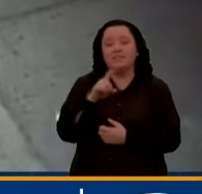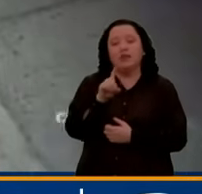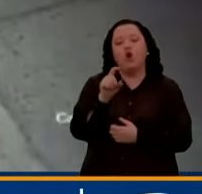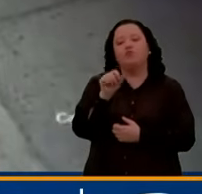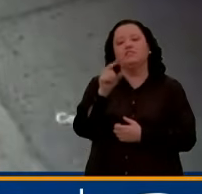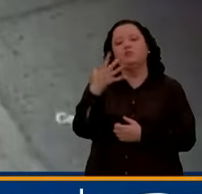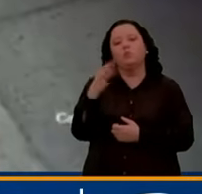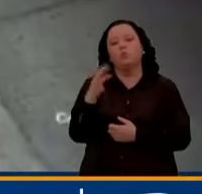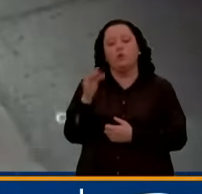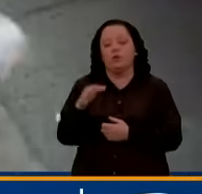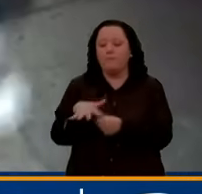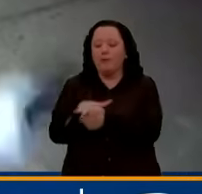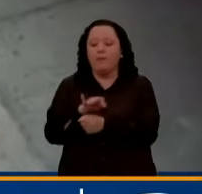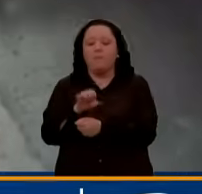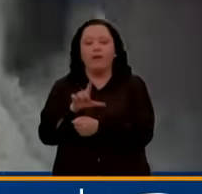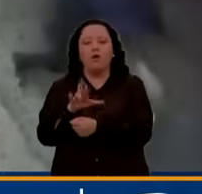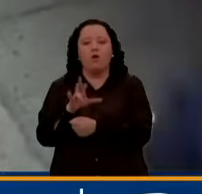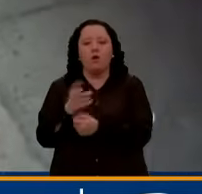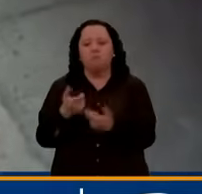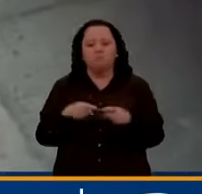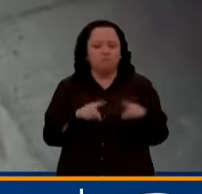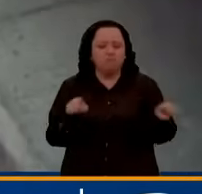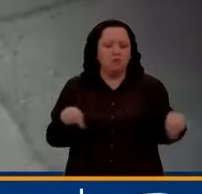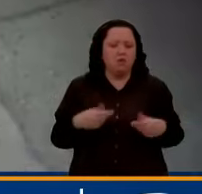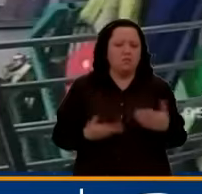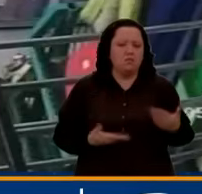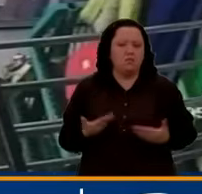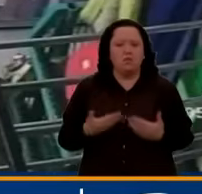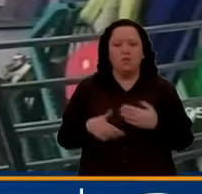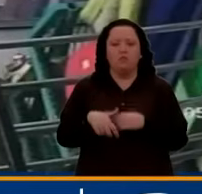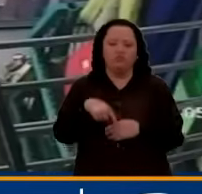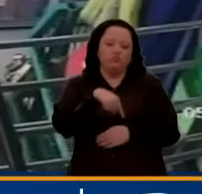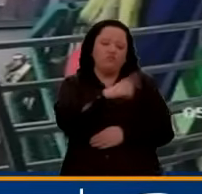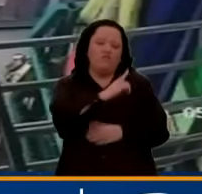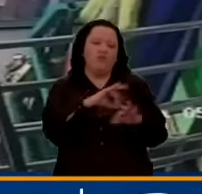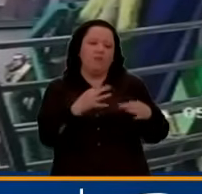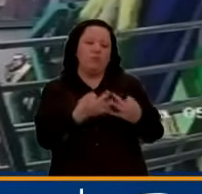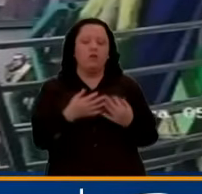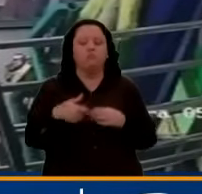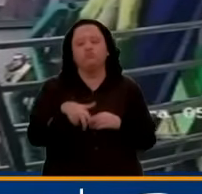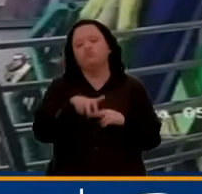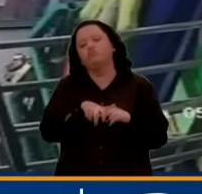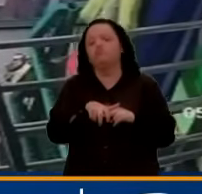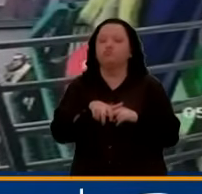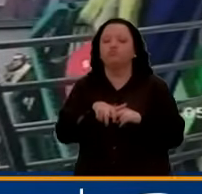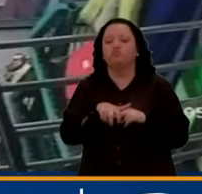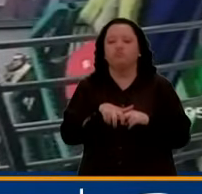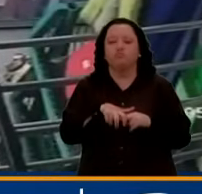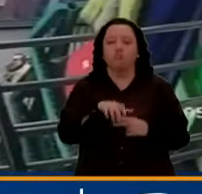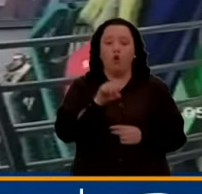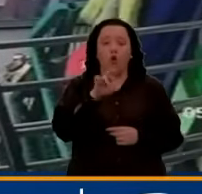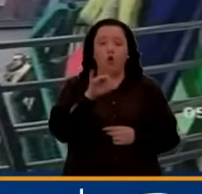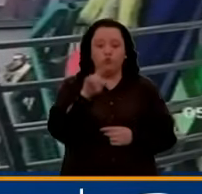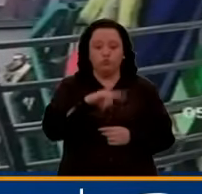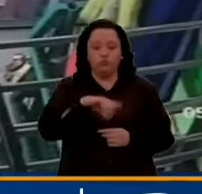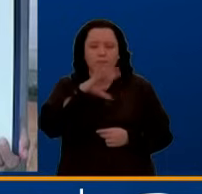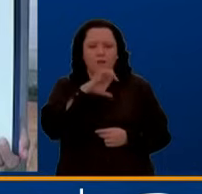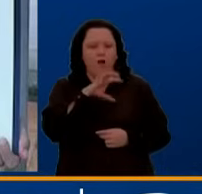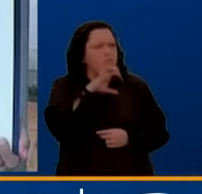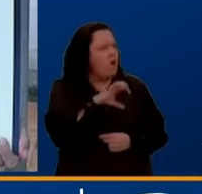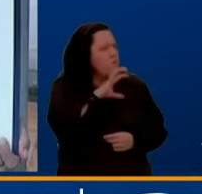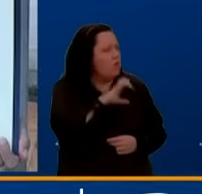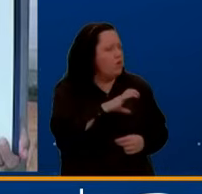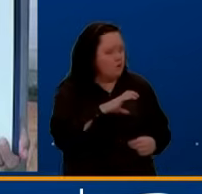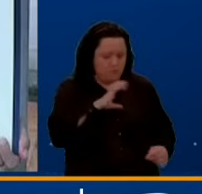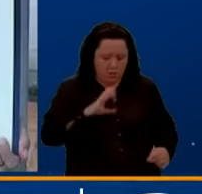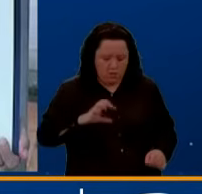barrio María Eugenia. Él se encontraba fuera de un establecimiento comercial de su familia cuando precisamente Horus, su mascota, ladra y lo alerta